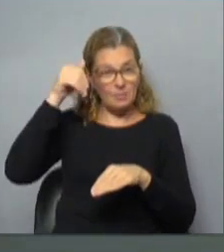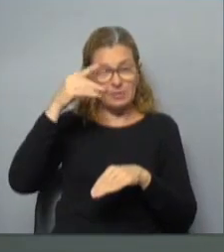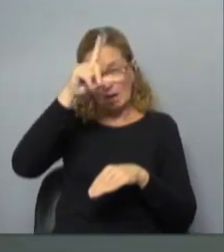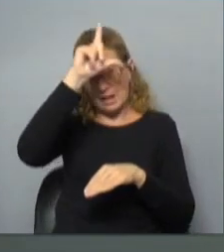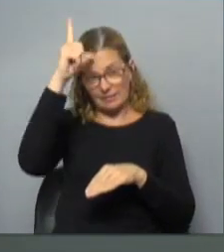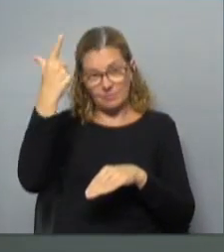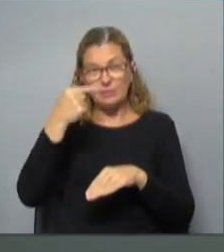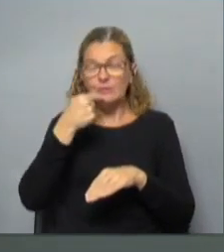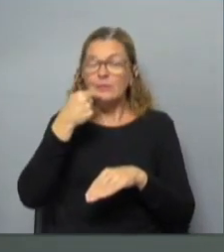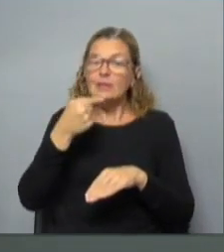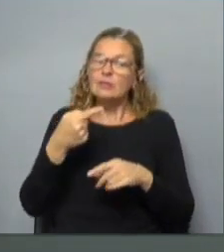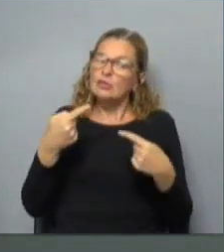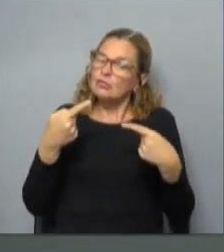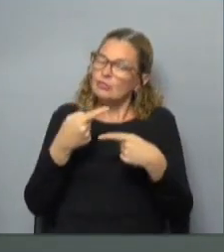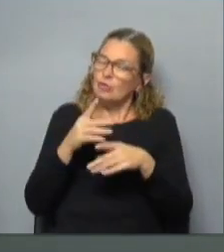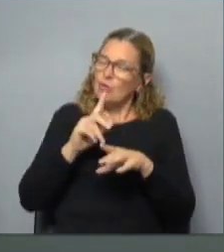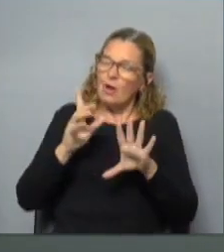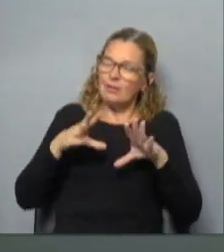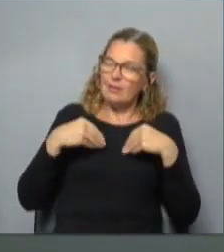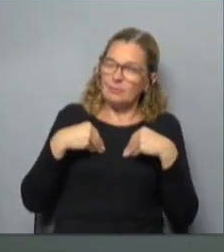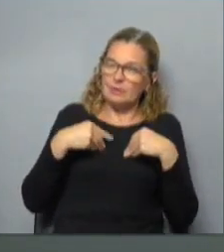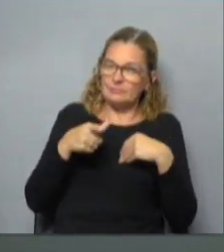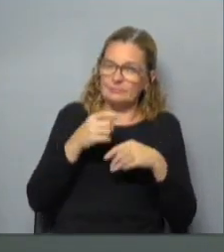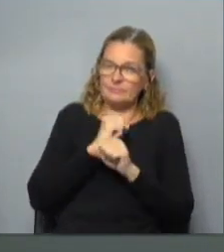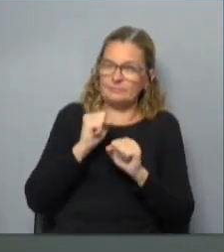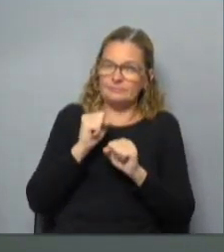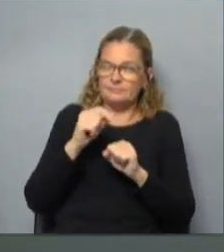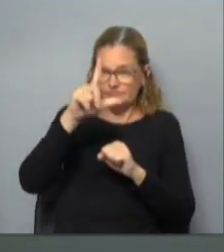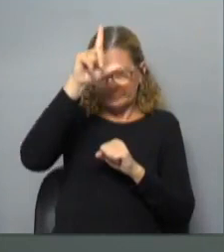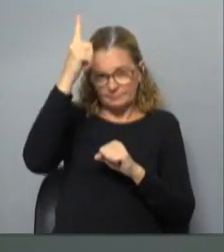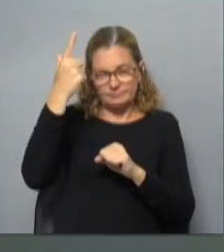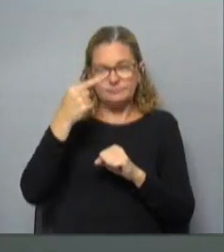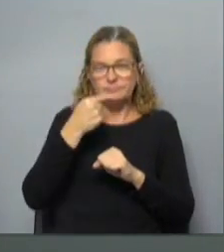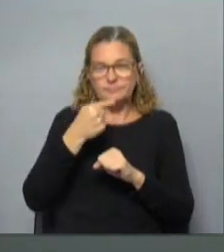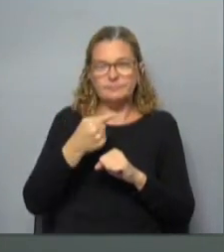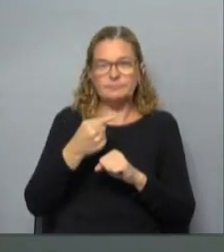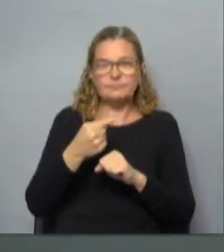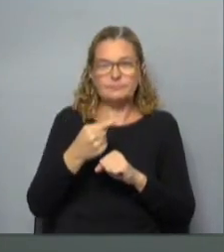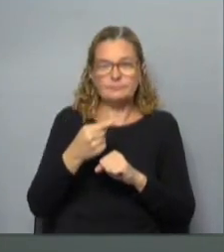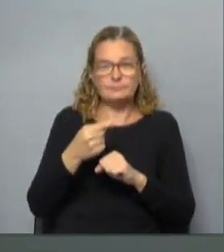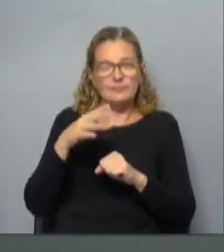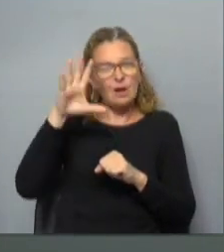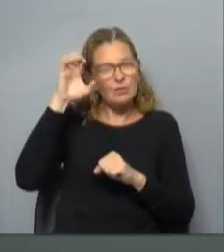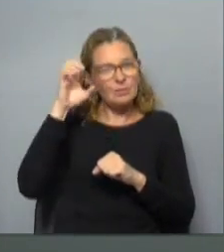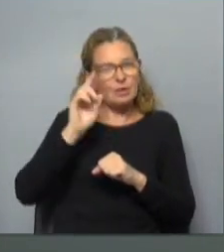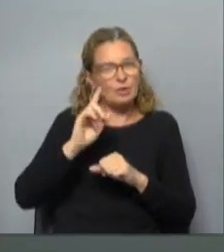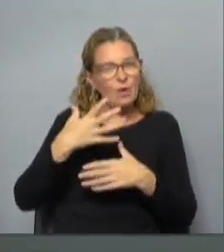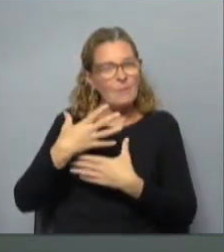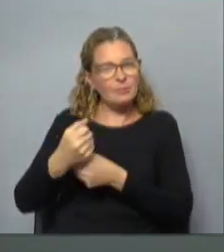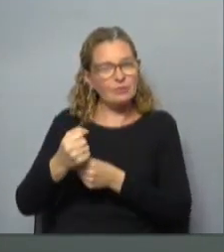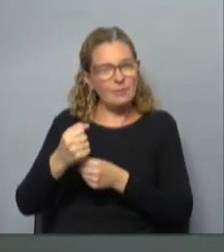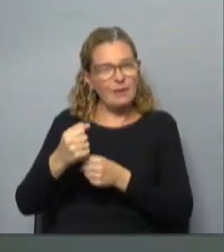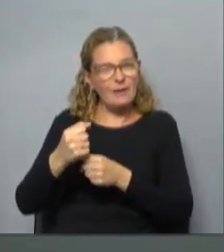se había manifestado en contra de esa posibilidad exacto el luis lacalle pou en que no recordemos que no apoyaba la